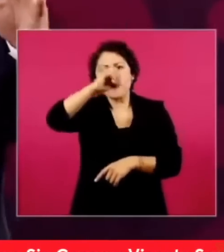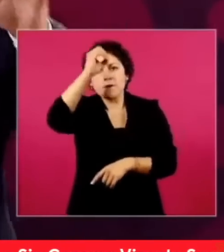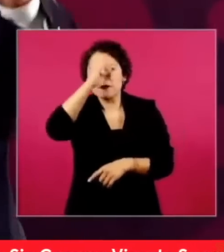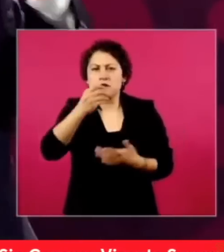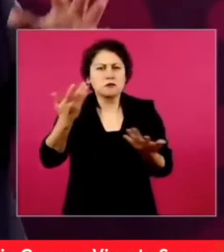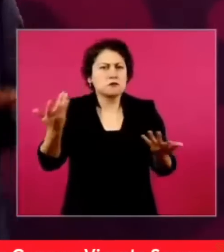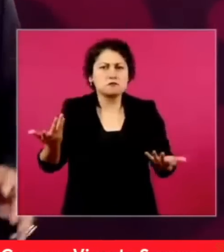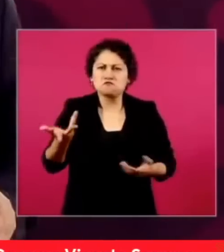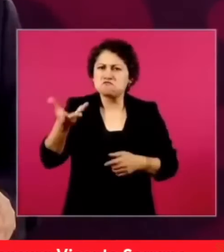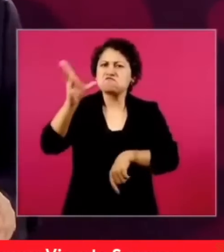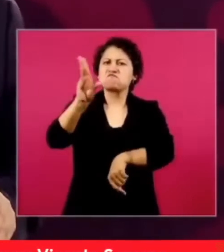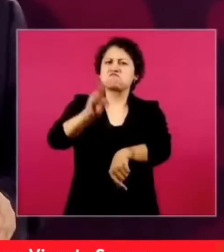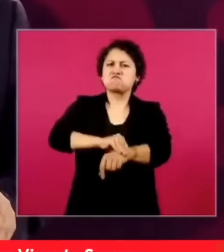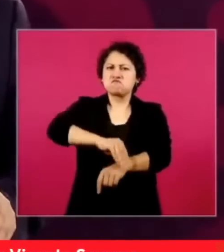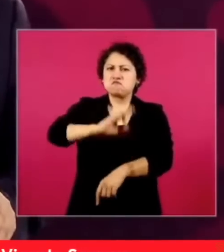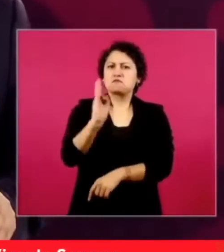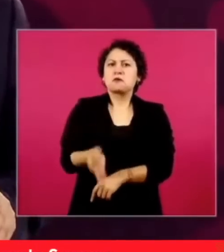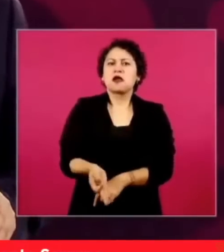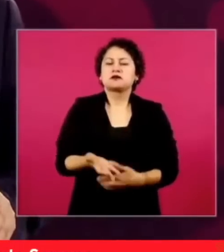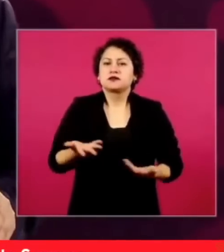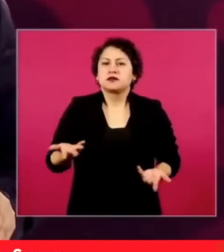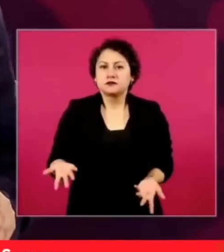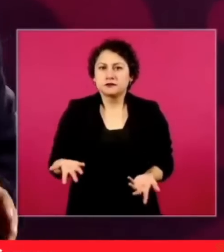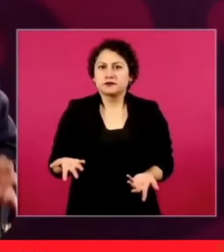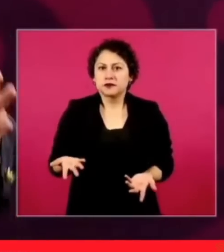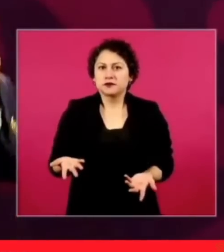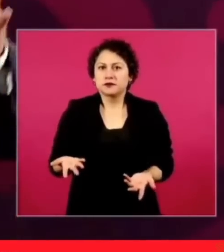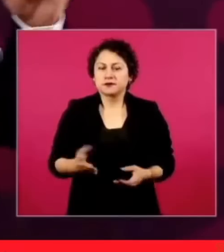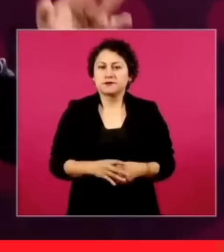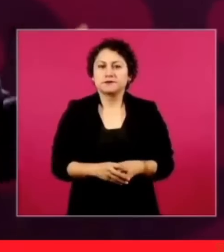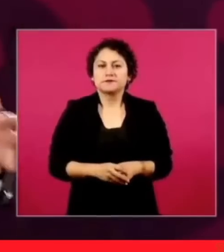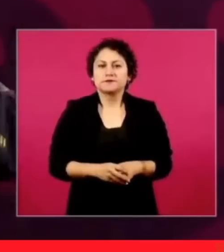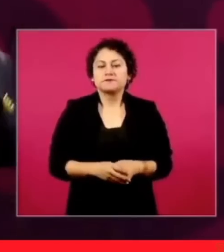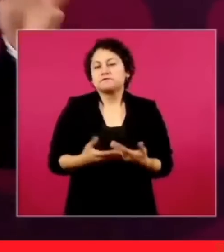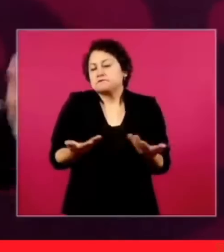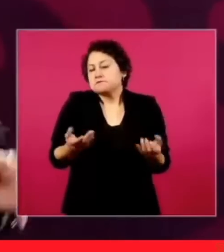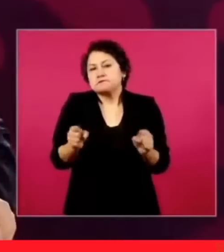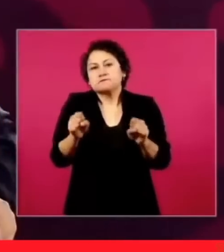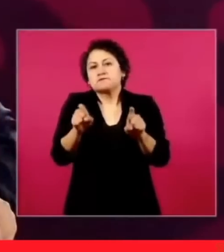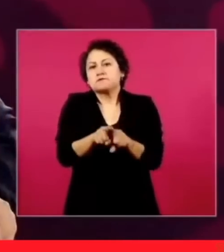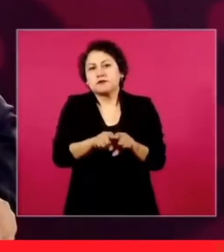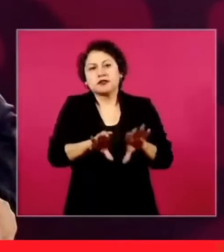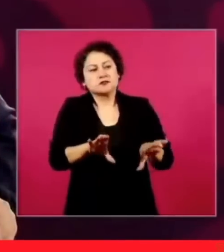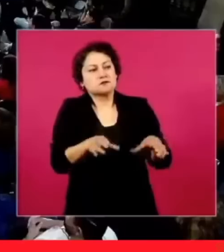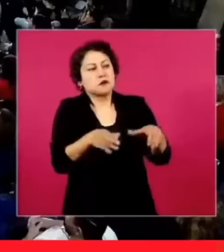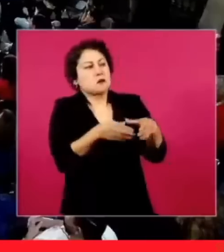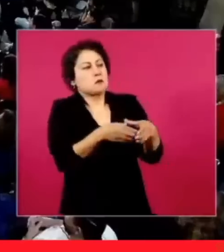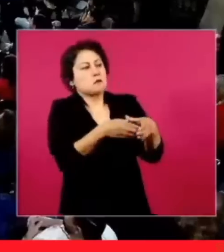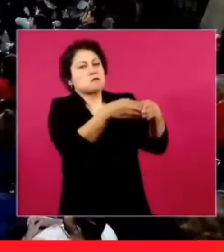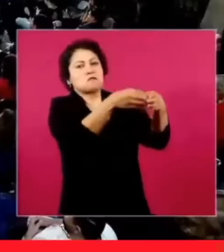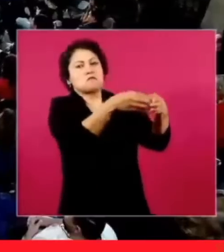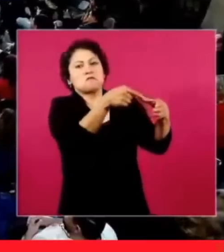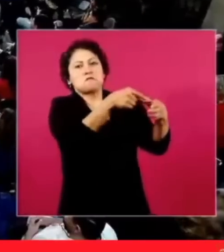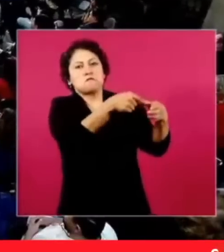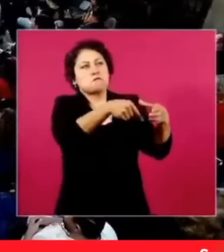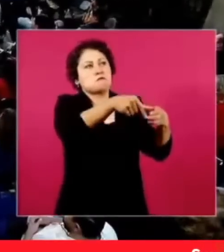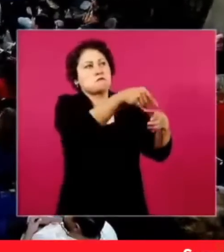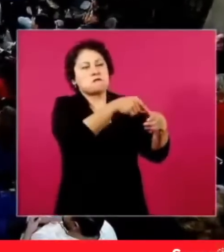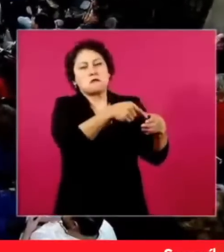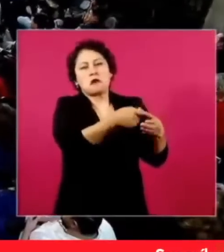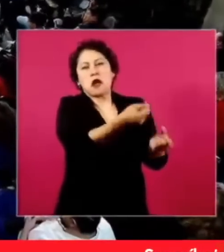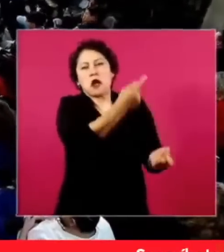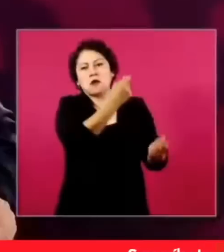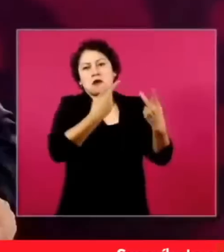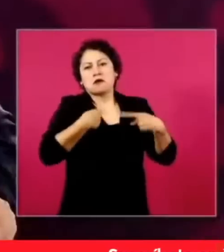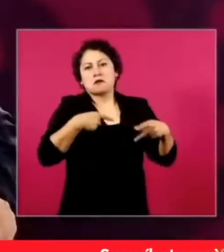las puertas y darle la bienvenida a los que no piensan como uno, ¿no? A pesar de que muchos